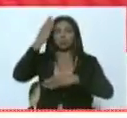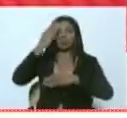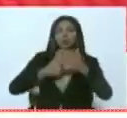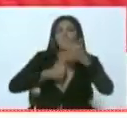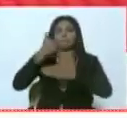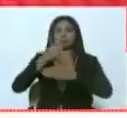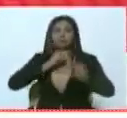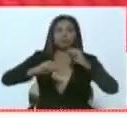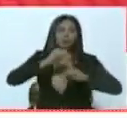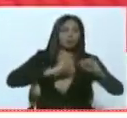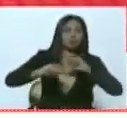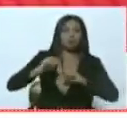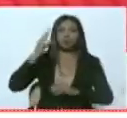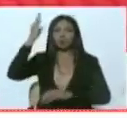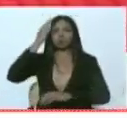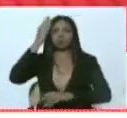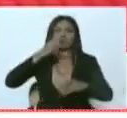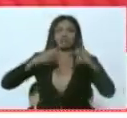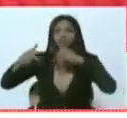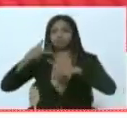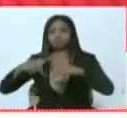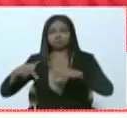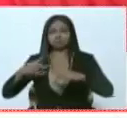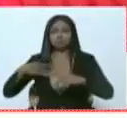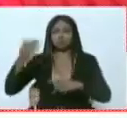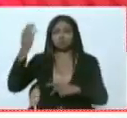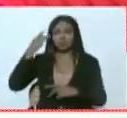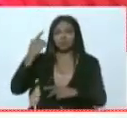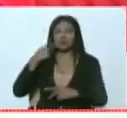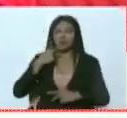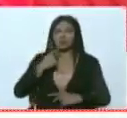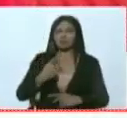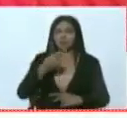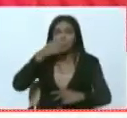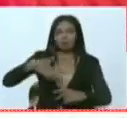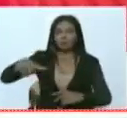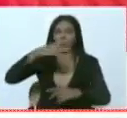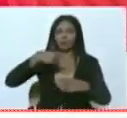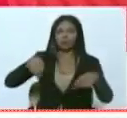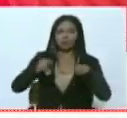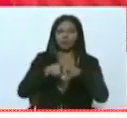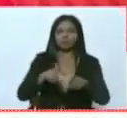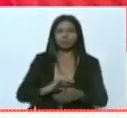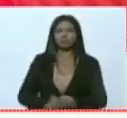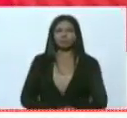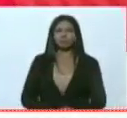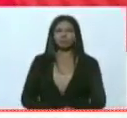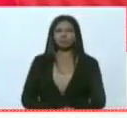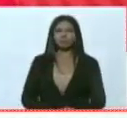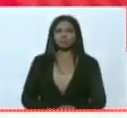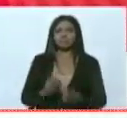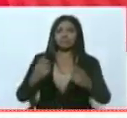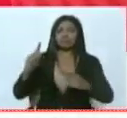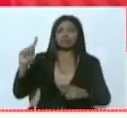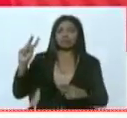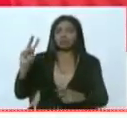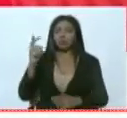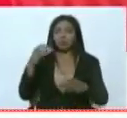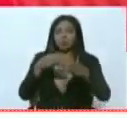máxima movilización y conciencia popular. Y hoy le digo al pueblo, en este segundo